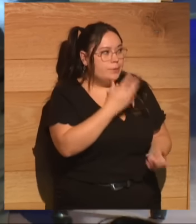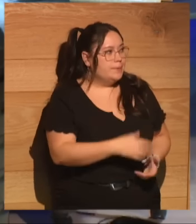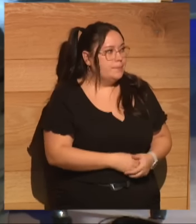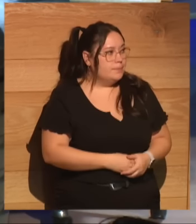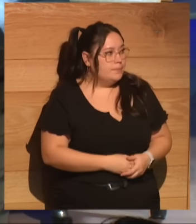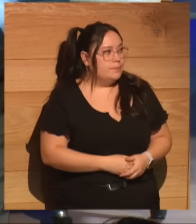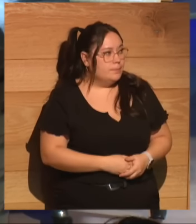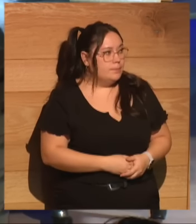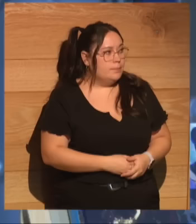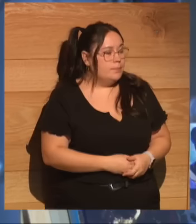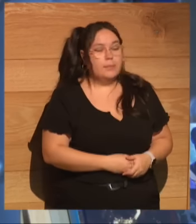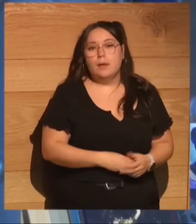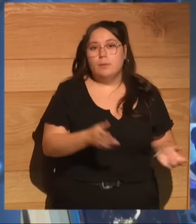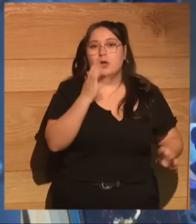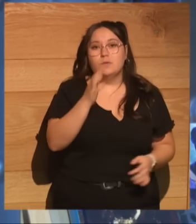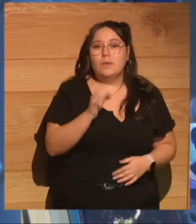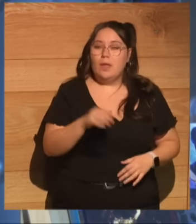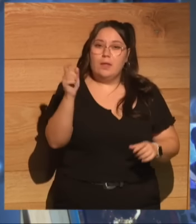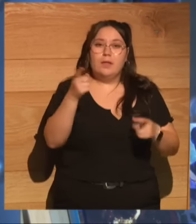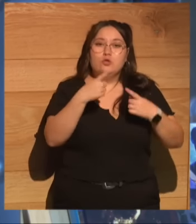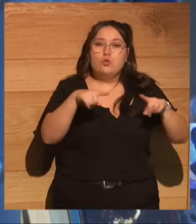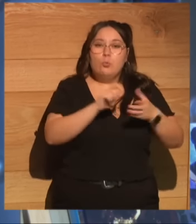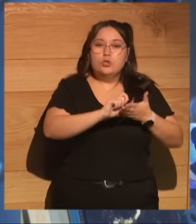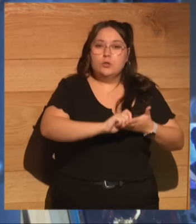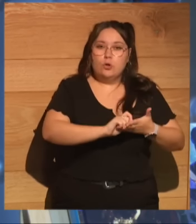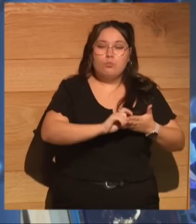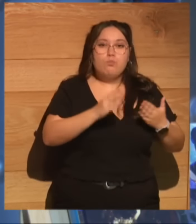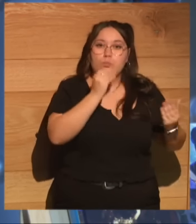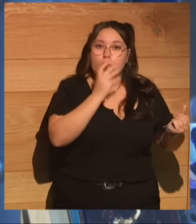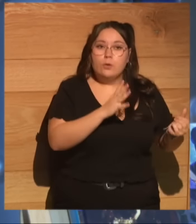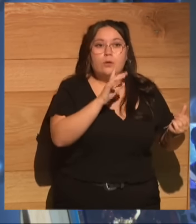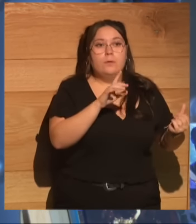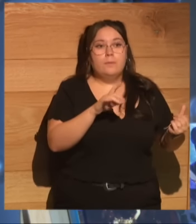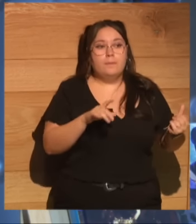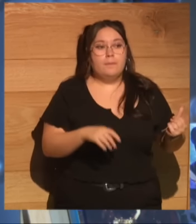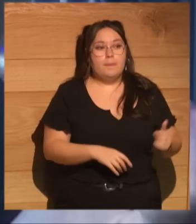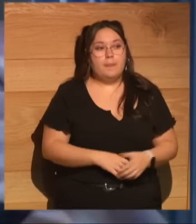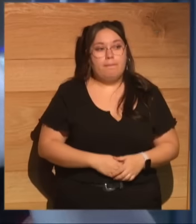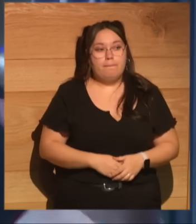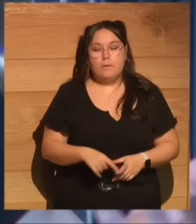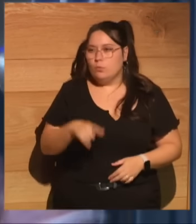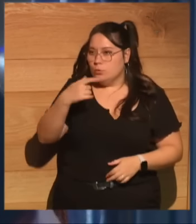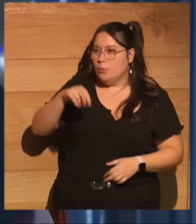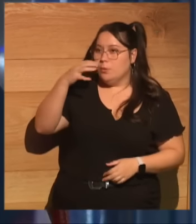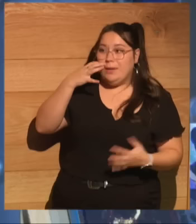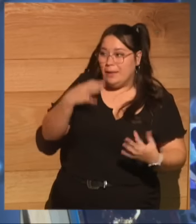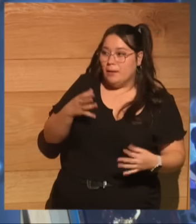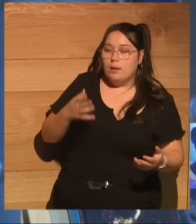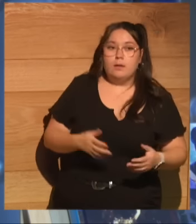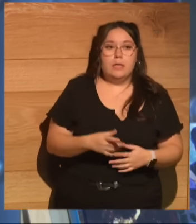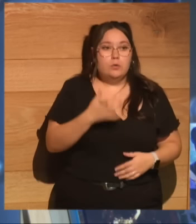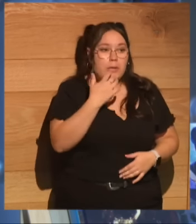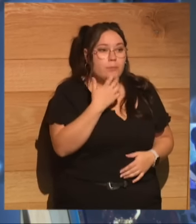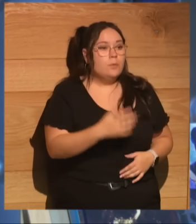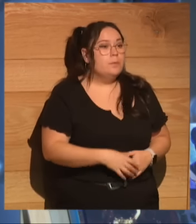Juan. Se autodefinen. Pero es verdad que es un compositor muy ecléctico, aunque uno percibe... ¿Pero esa imprecibilidad? O sea, un ejemplo.